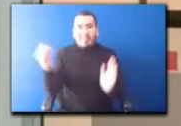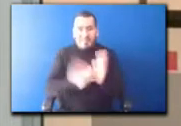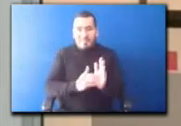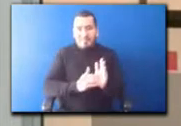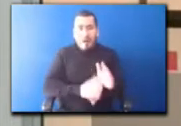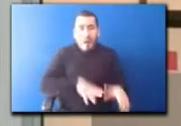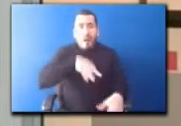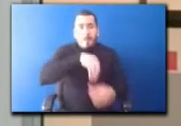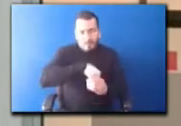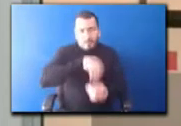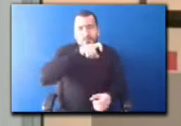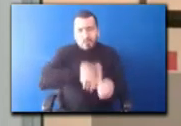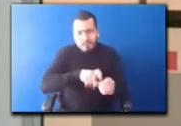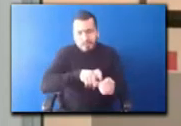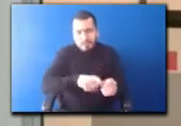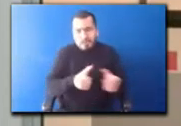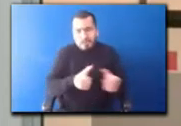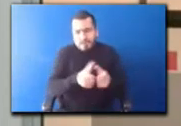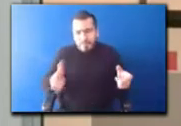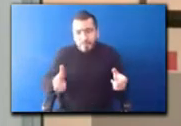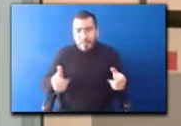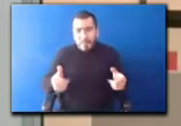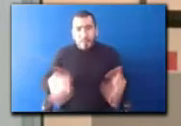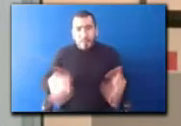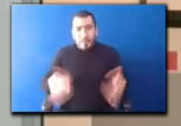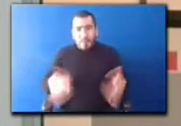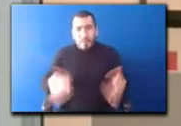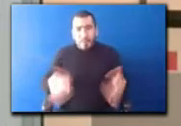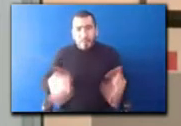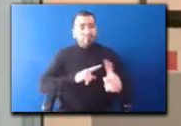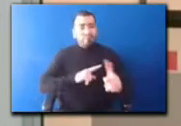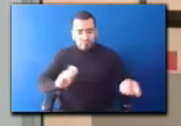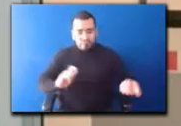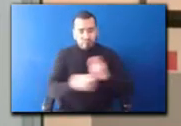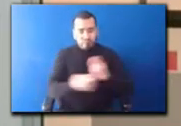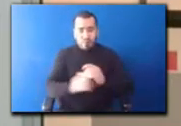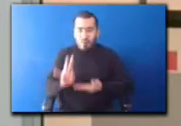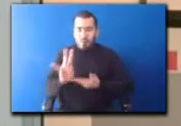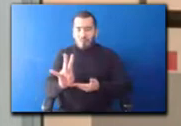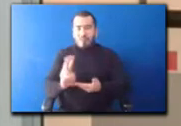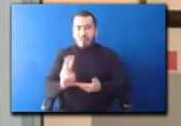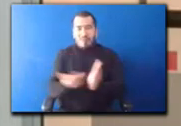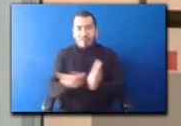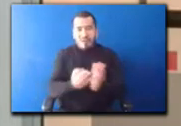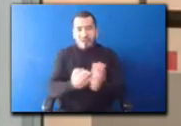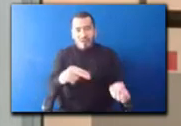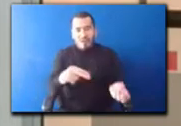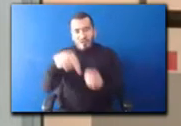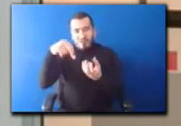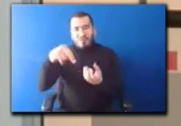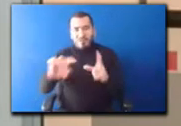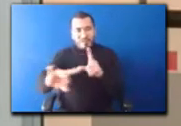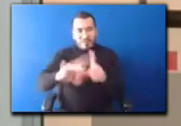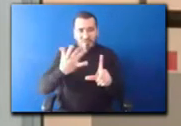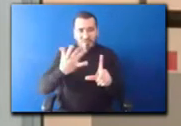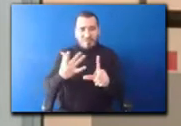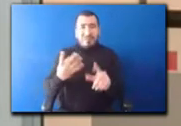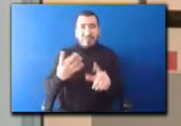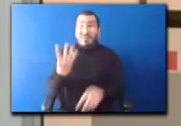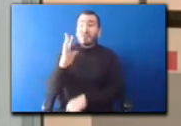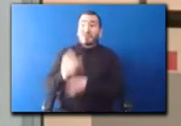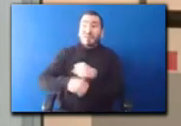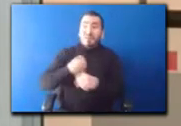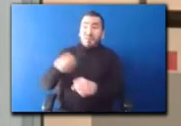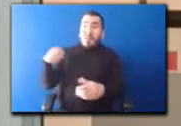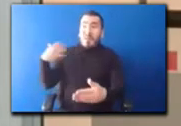a la transformación digital con su modelo de educación 100% virtual, 14 años de estar trabajando en esto. Y puedo decir con orgullo